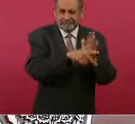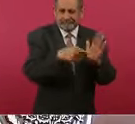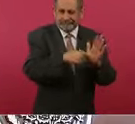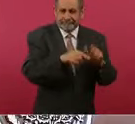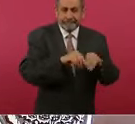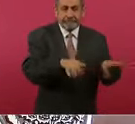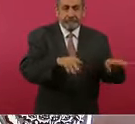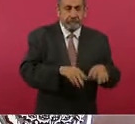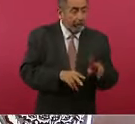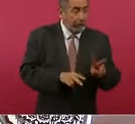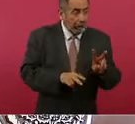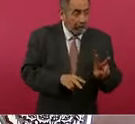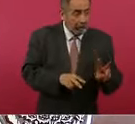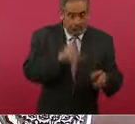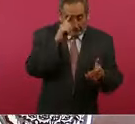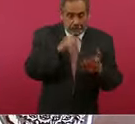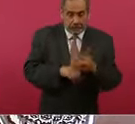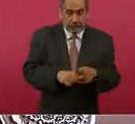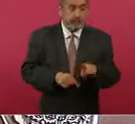aunque se creen